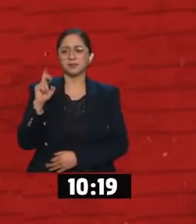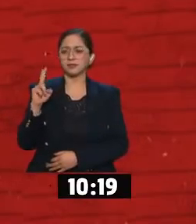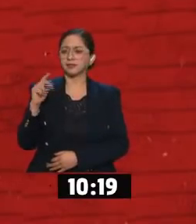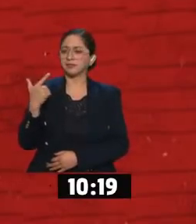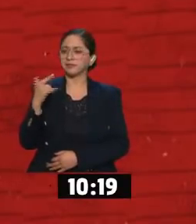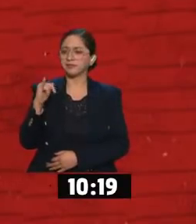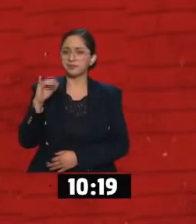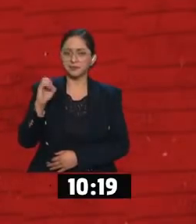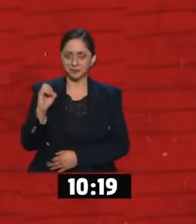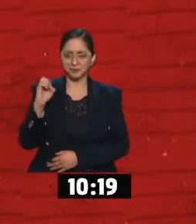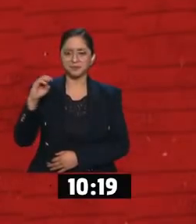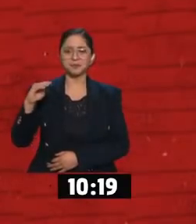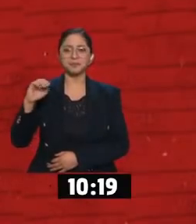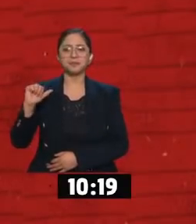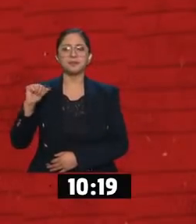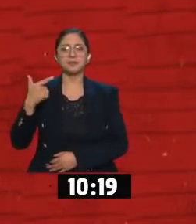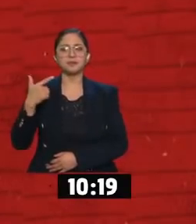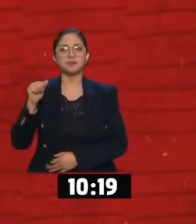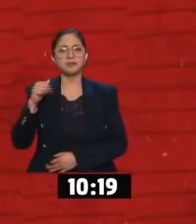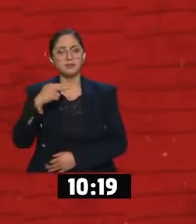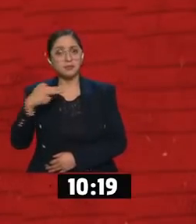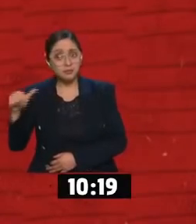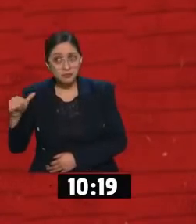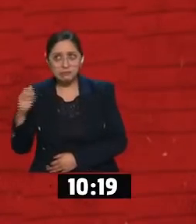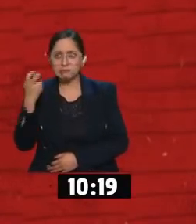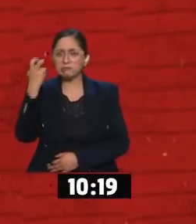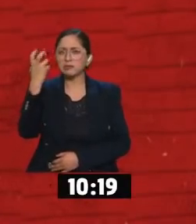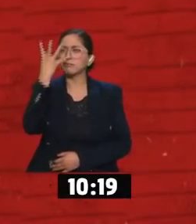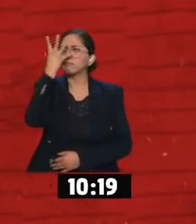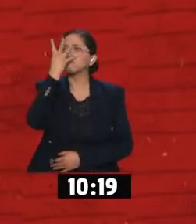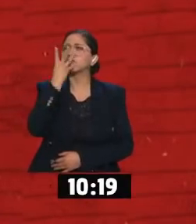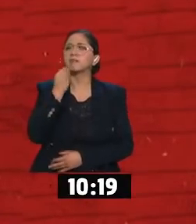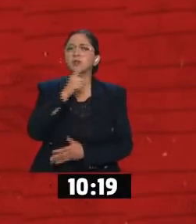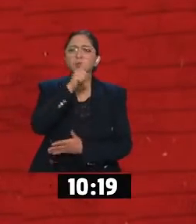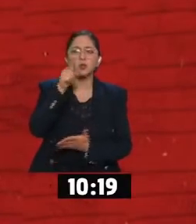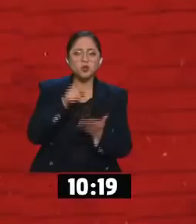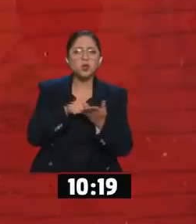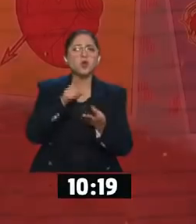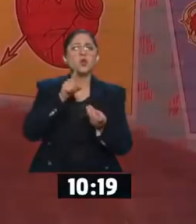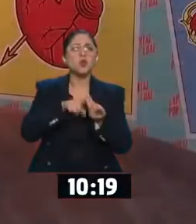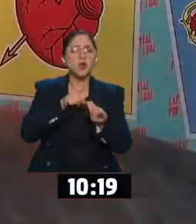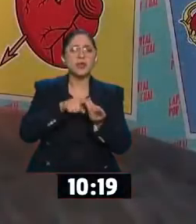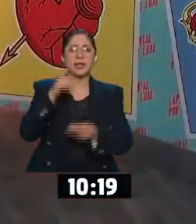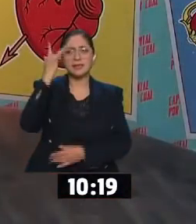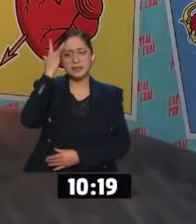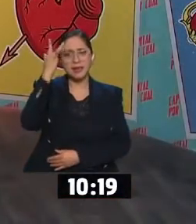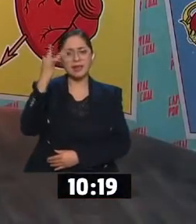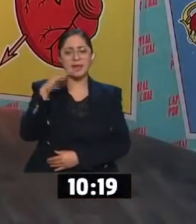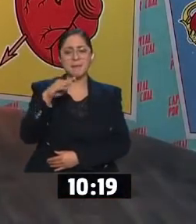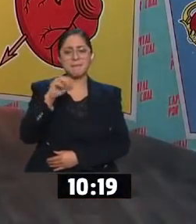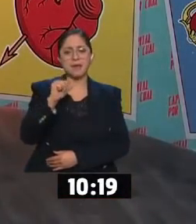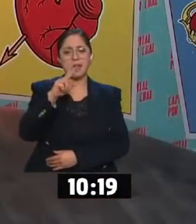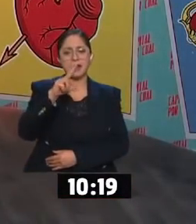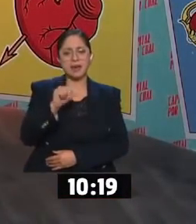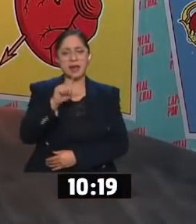Magaña es una bendición de teatro. Precioso, es un que teatro está hermoso. en la Santa María la Ribera. Exacto. Puede usted entrar por Arzate y